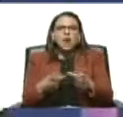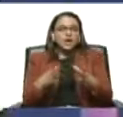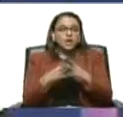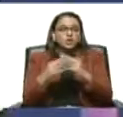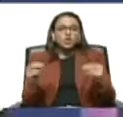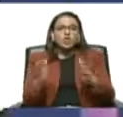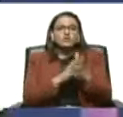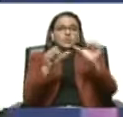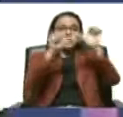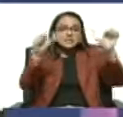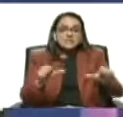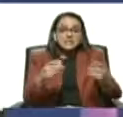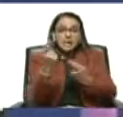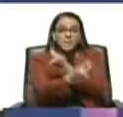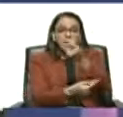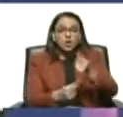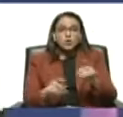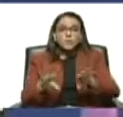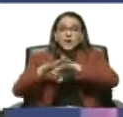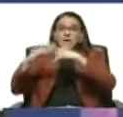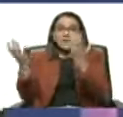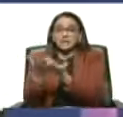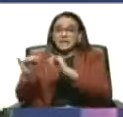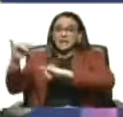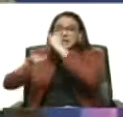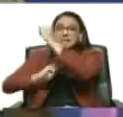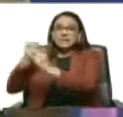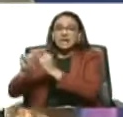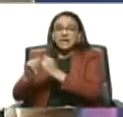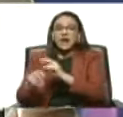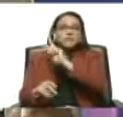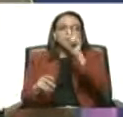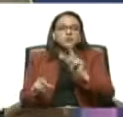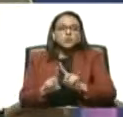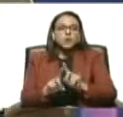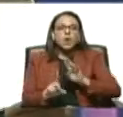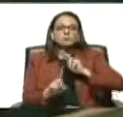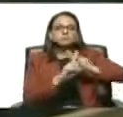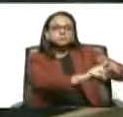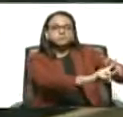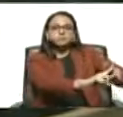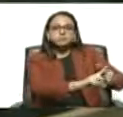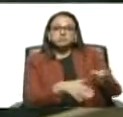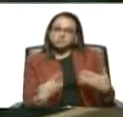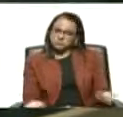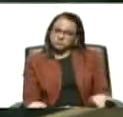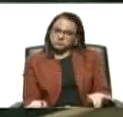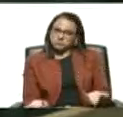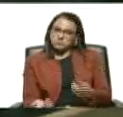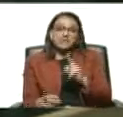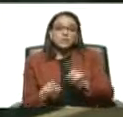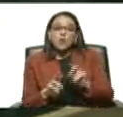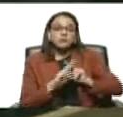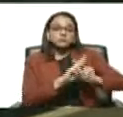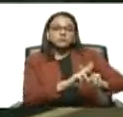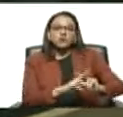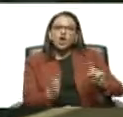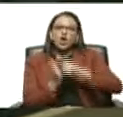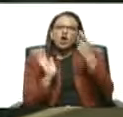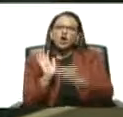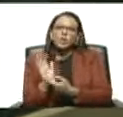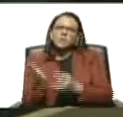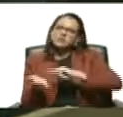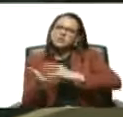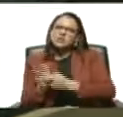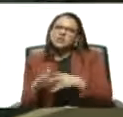del sistema financiero internacional. Venezuela está excluida del sistema SWIFT por completo. Creo que pocos